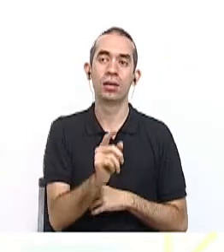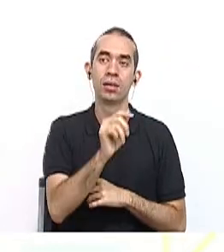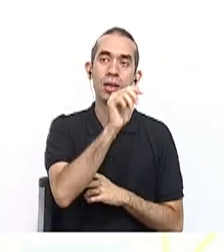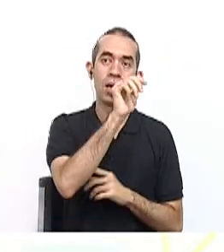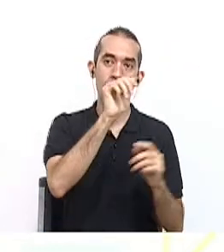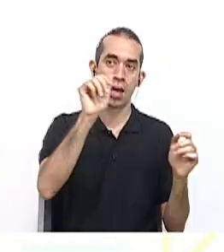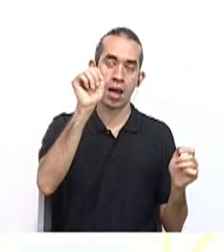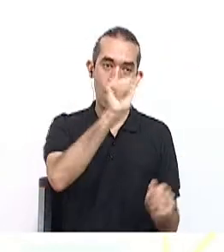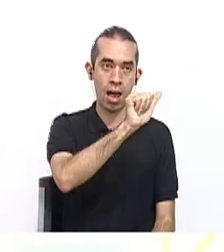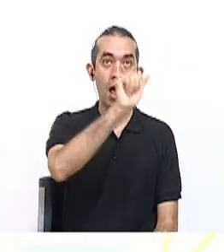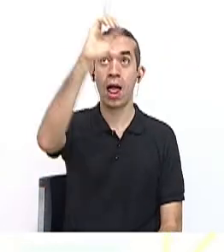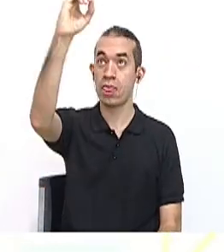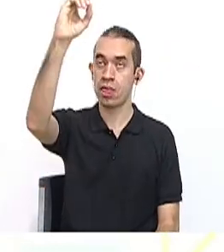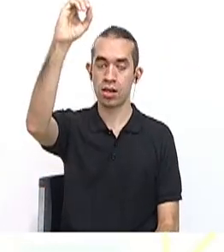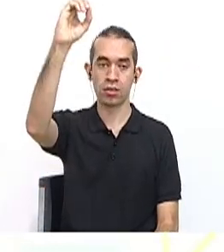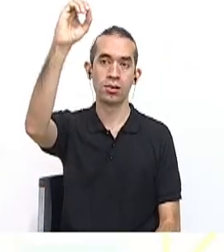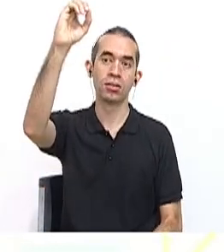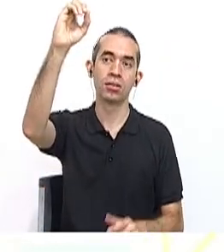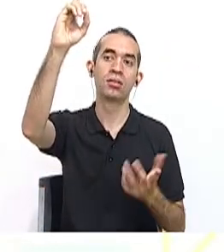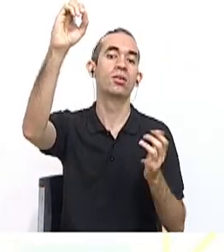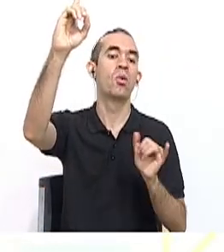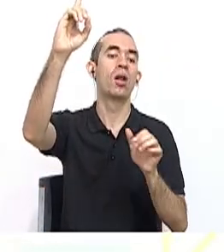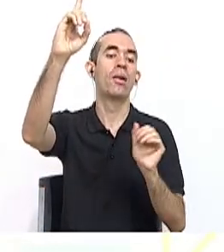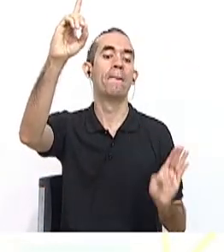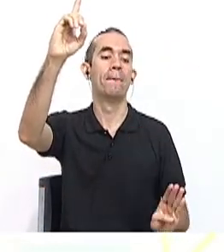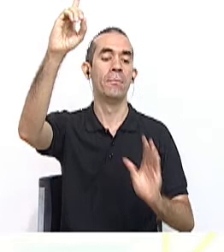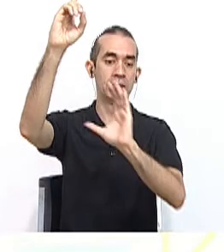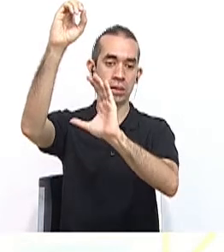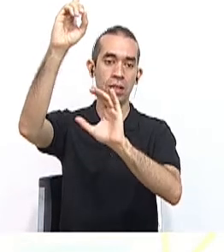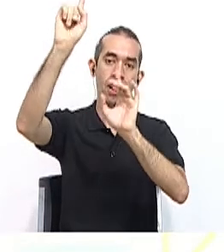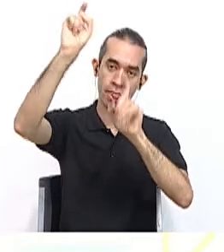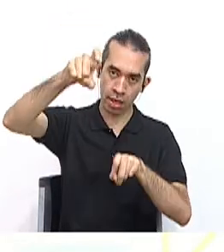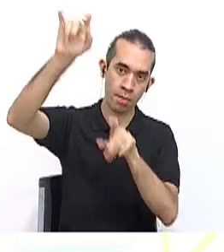AD sea igual a BC.